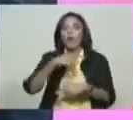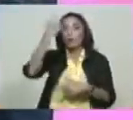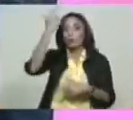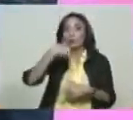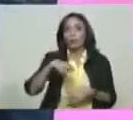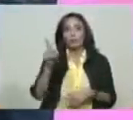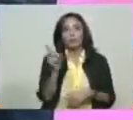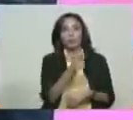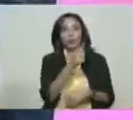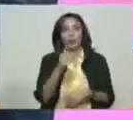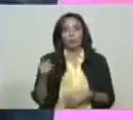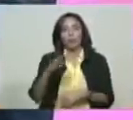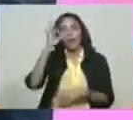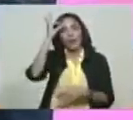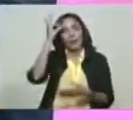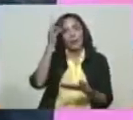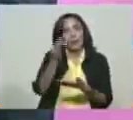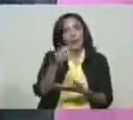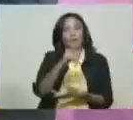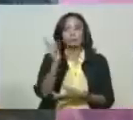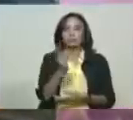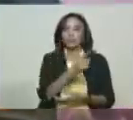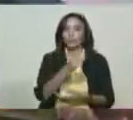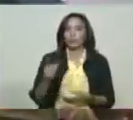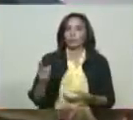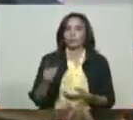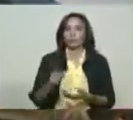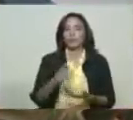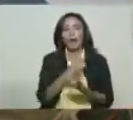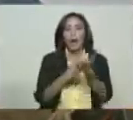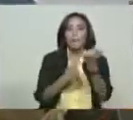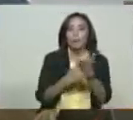soy? ¿Creo o no creo?